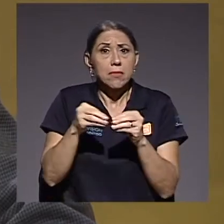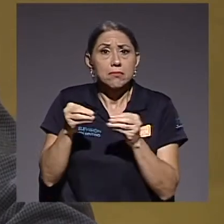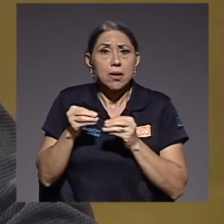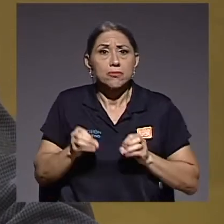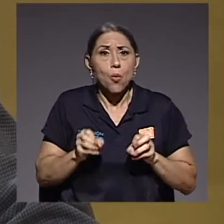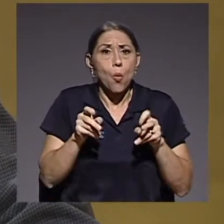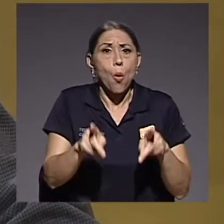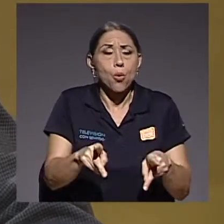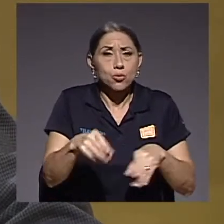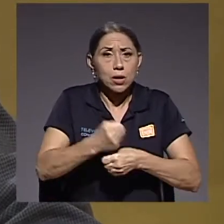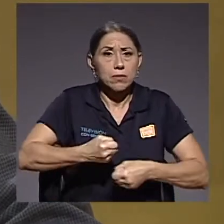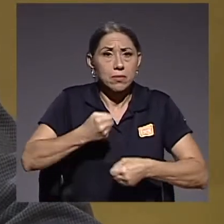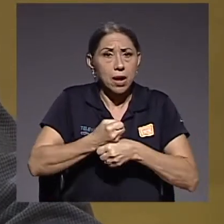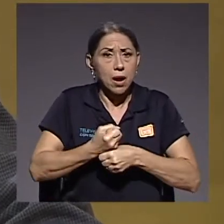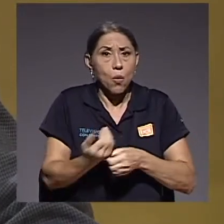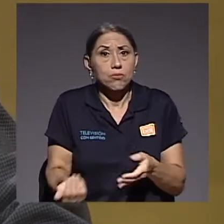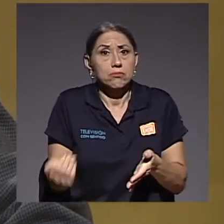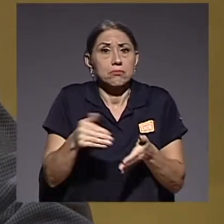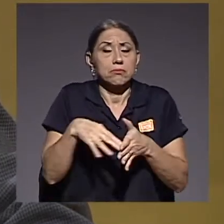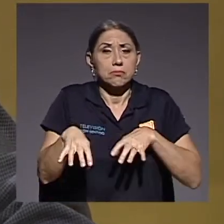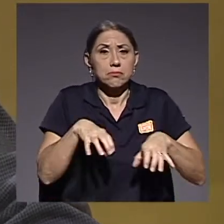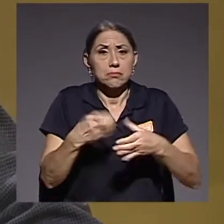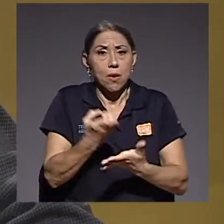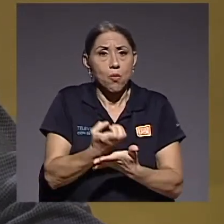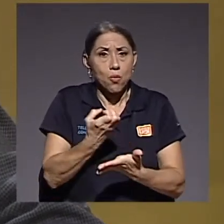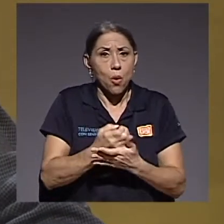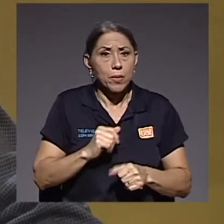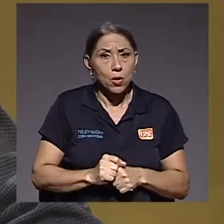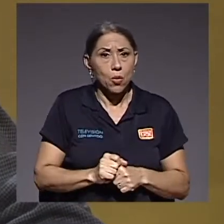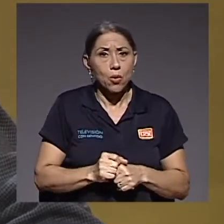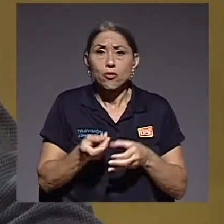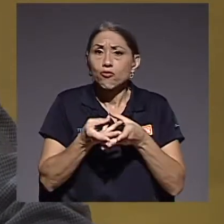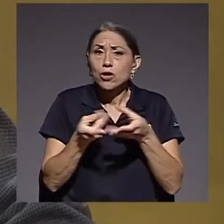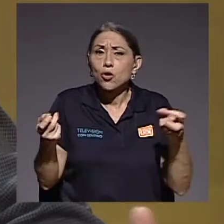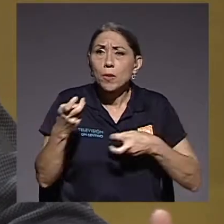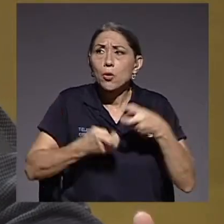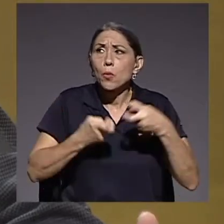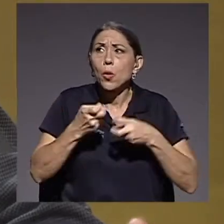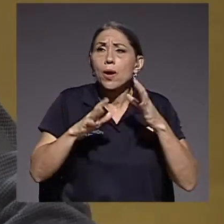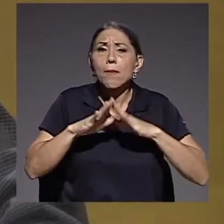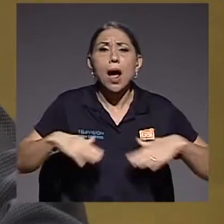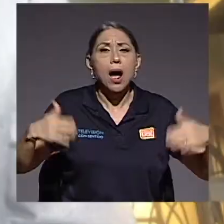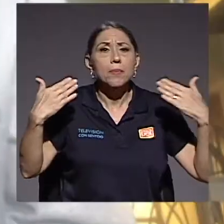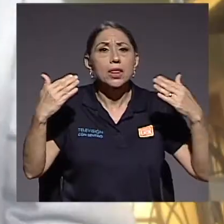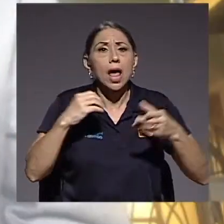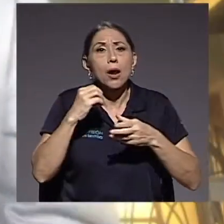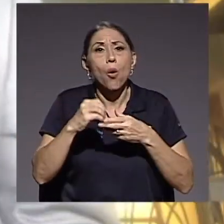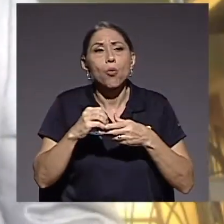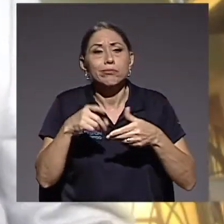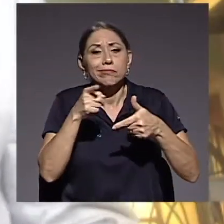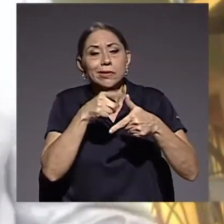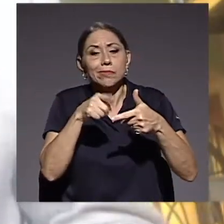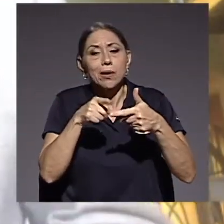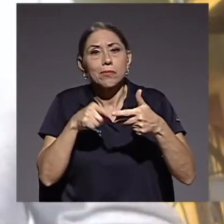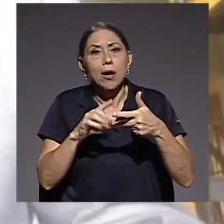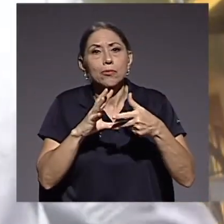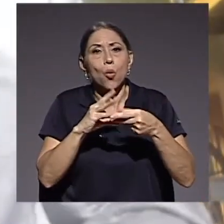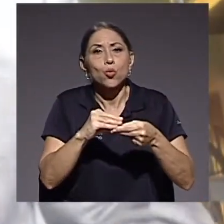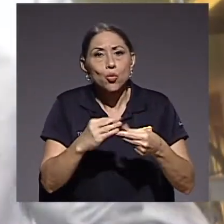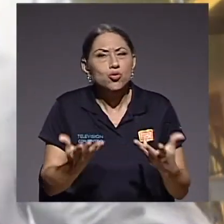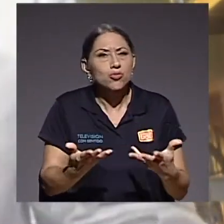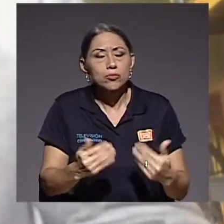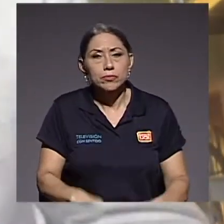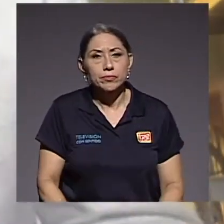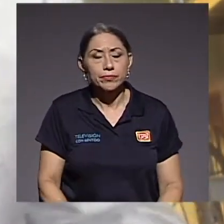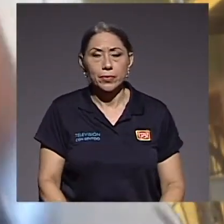una reactivación económica, va a resolver un problema ambiental o todos juntos? Vean, yo quiero